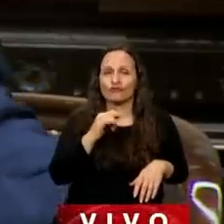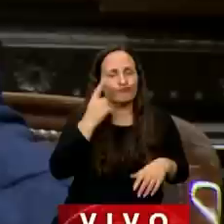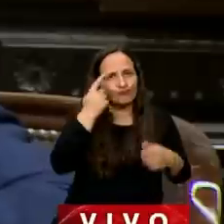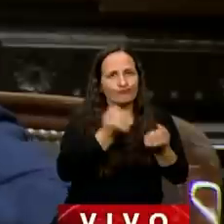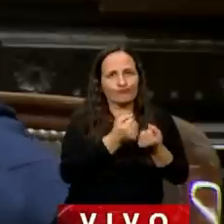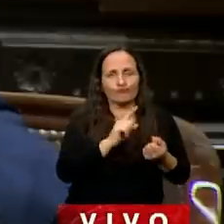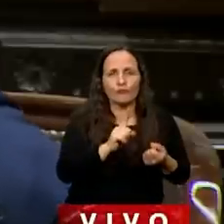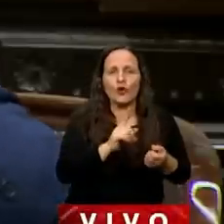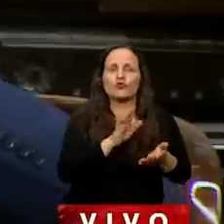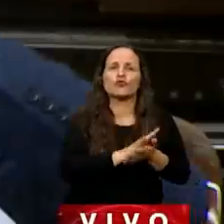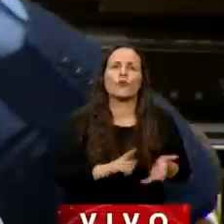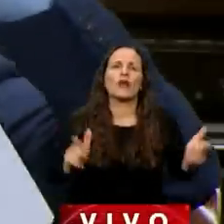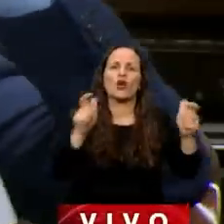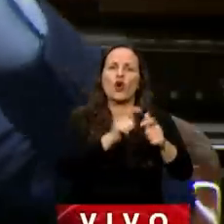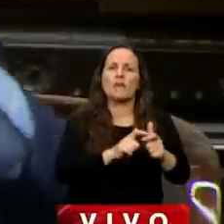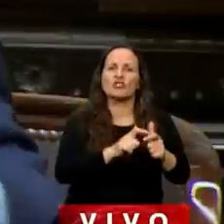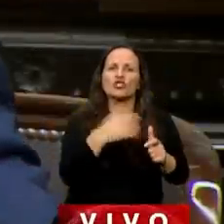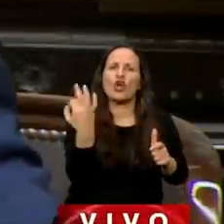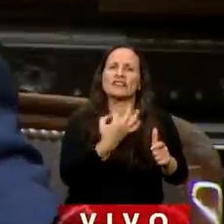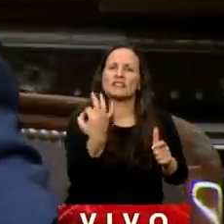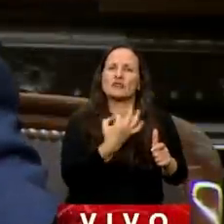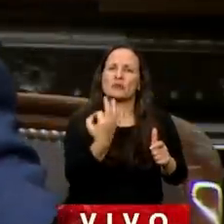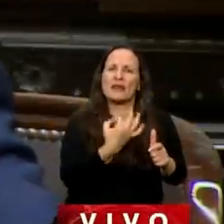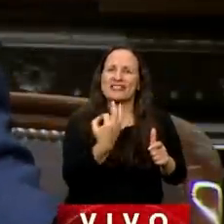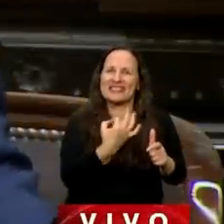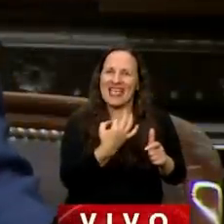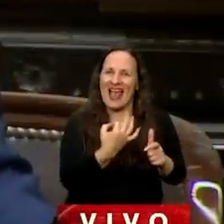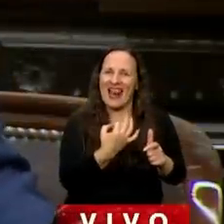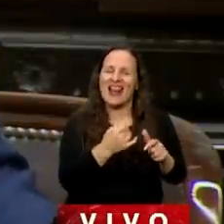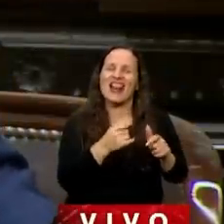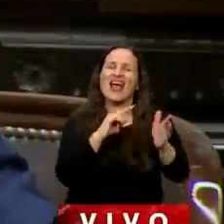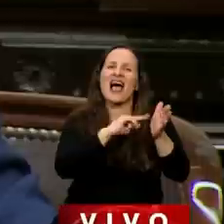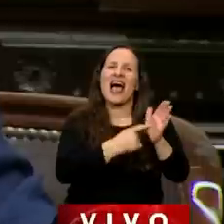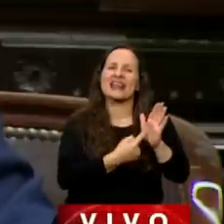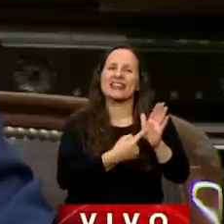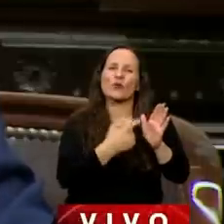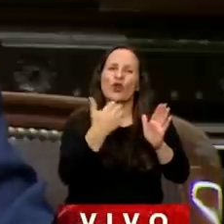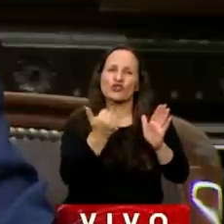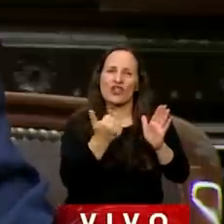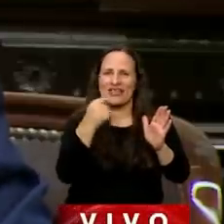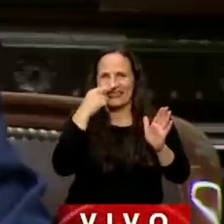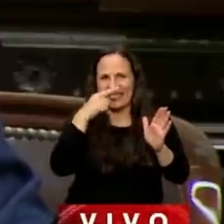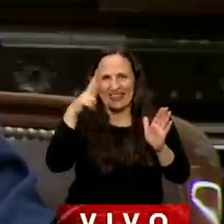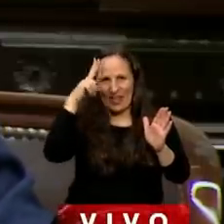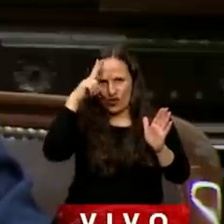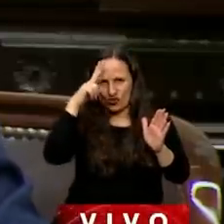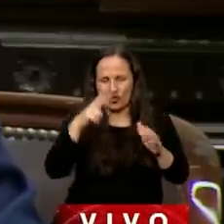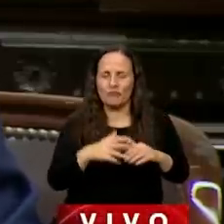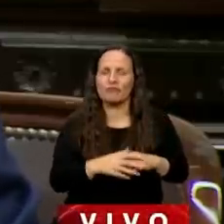una comisión especial que está descripta en los artículos 6, 7 y